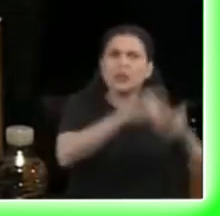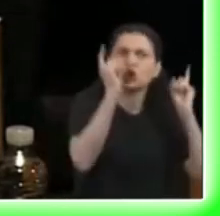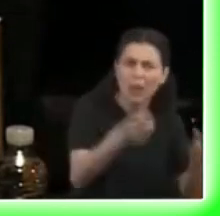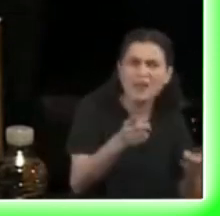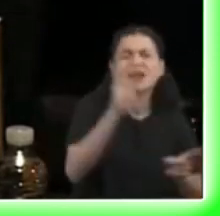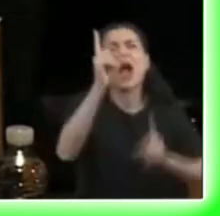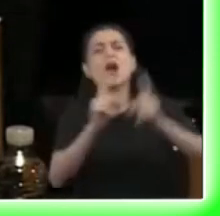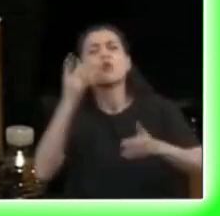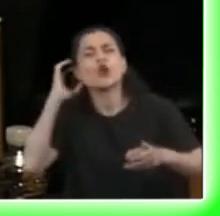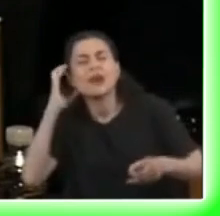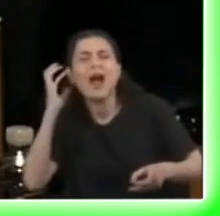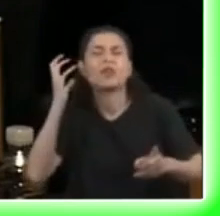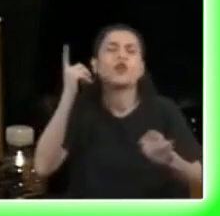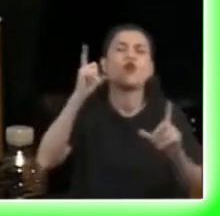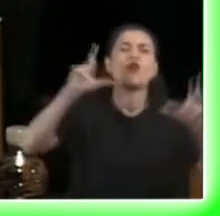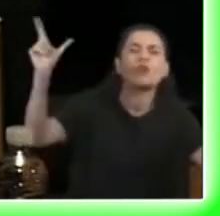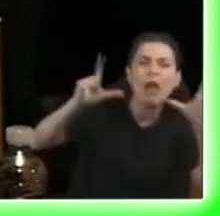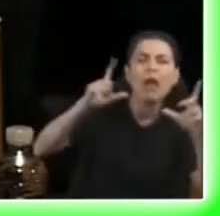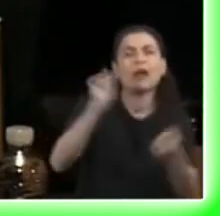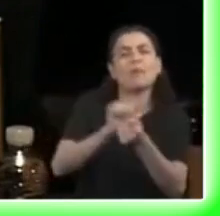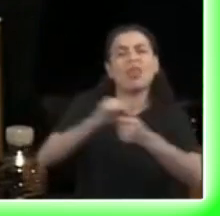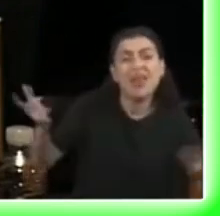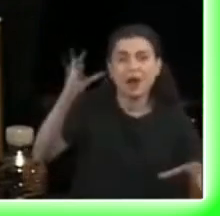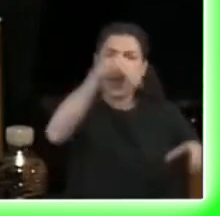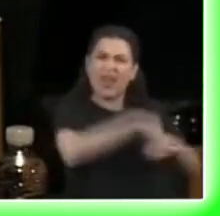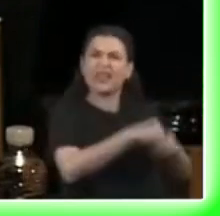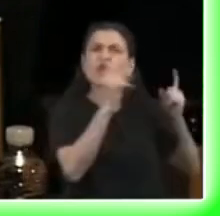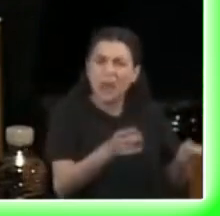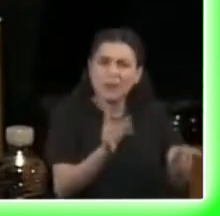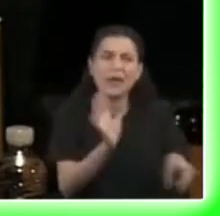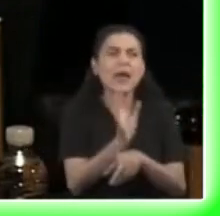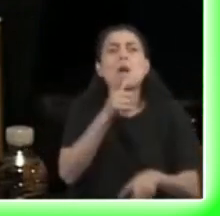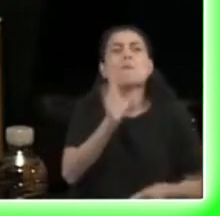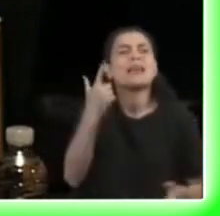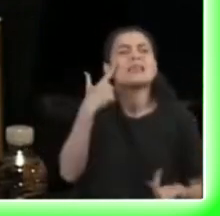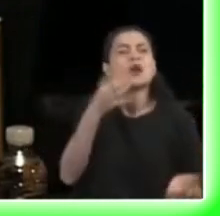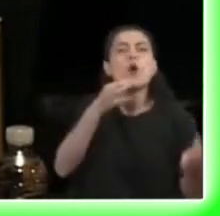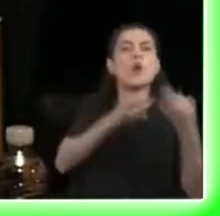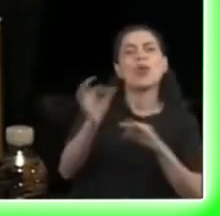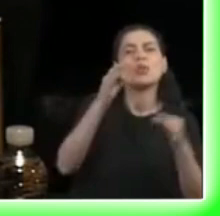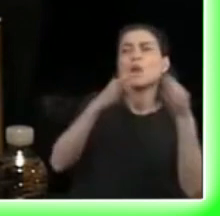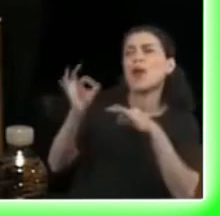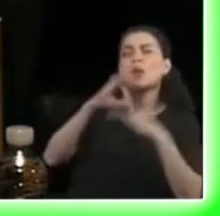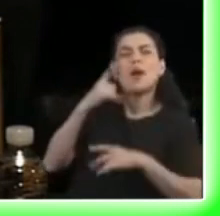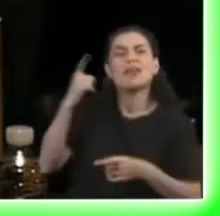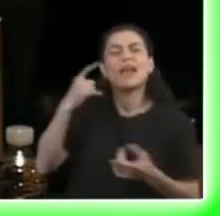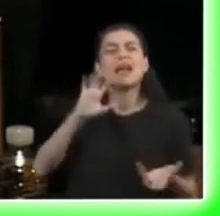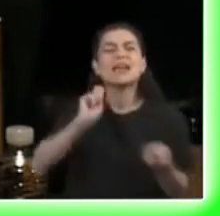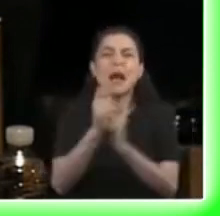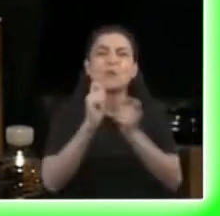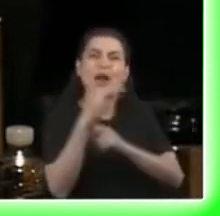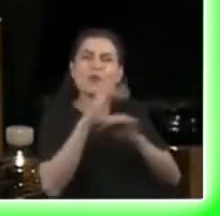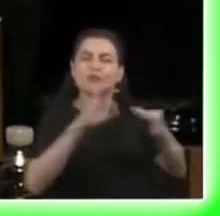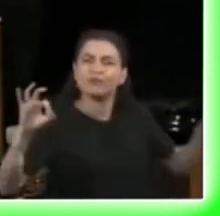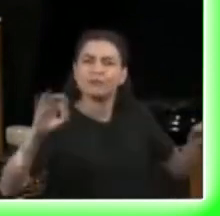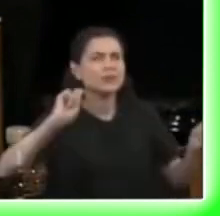comunicación, que hoy son poco más que un servicio de propaganda en venta al mejor postor. Podemos encontrar a los sindicalistas